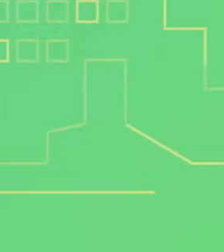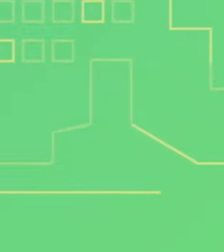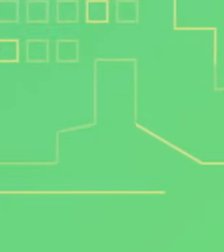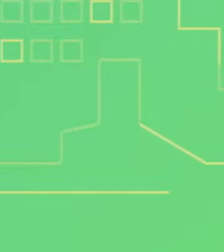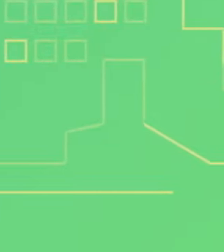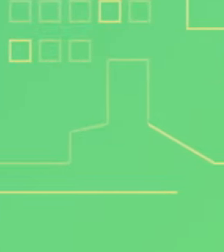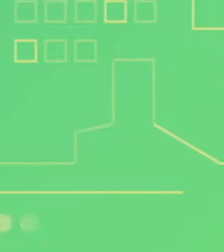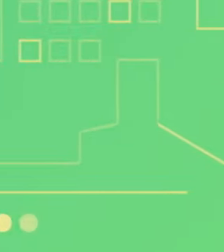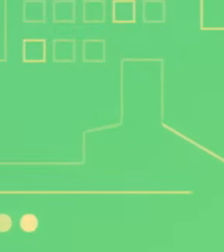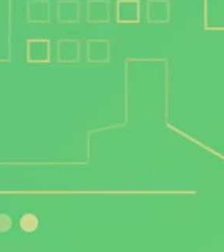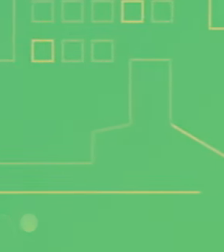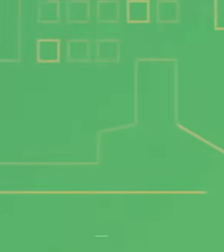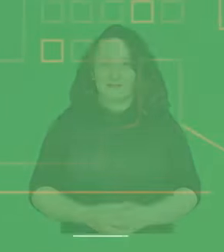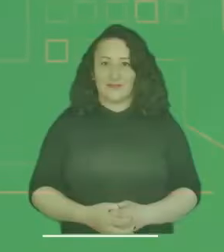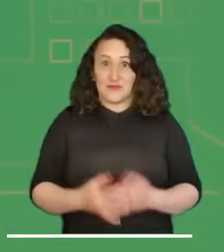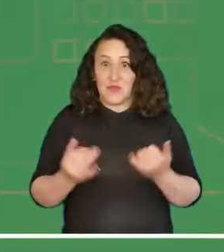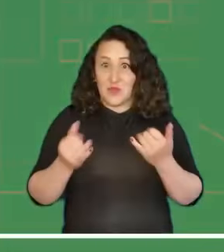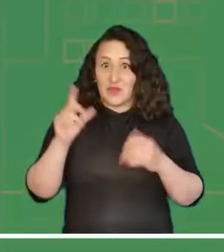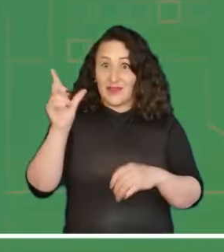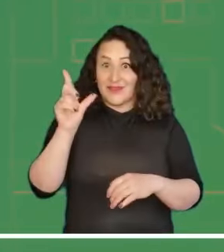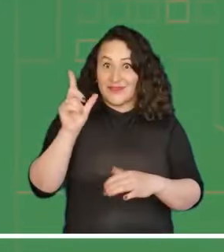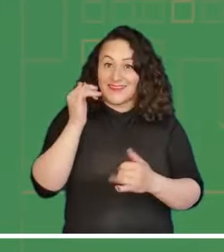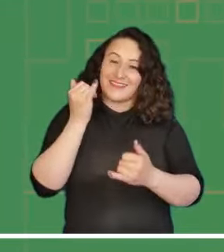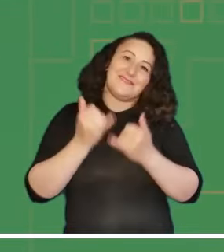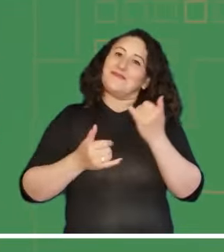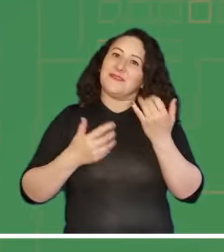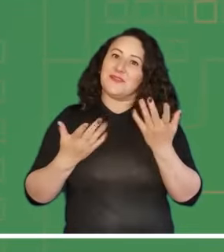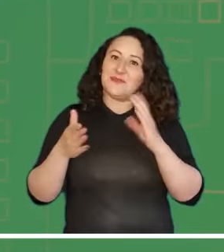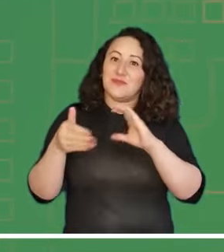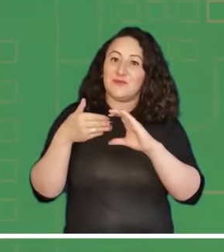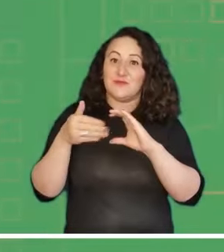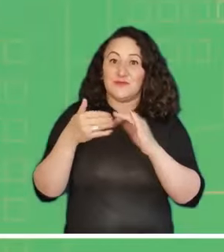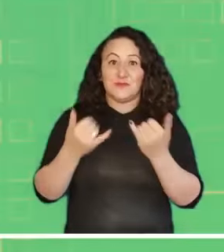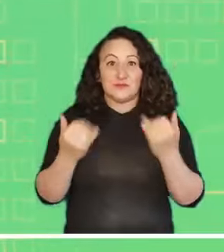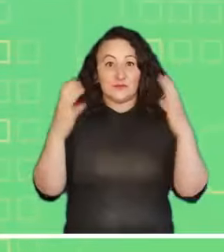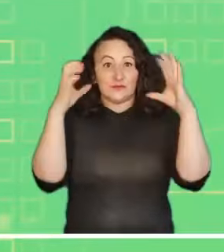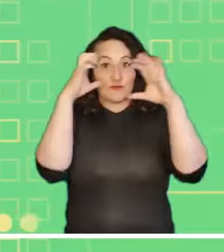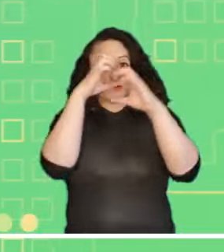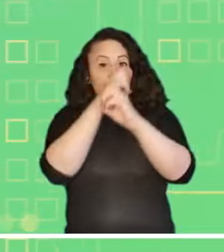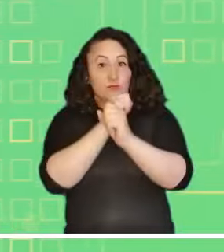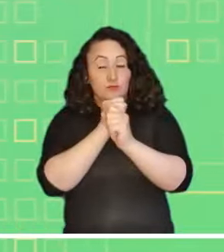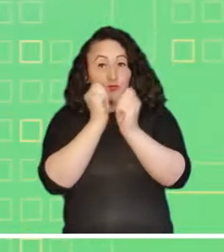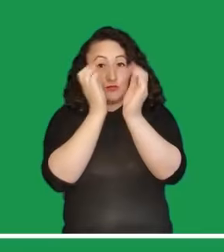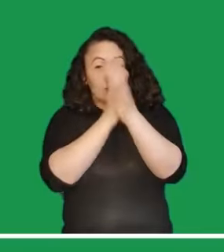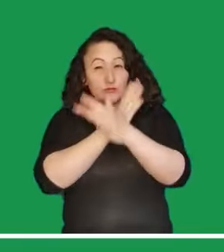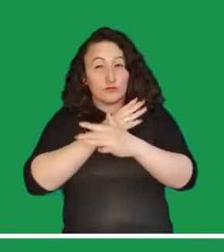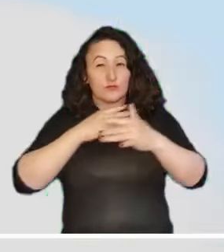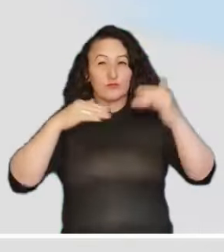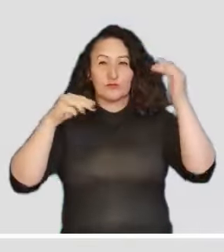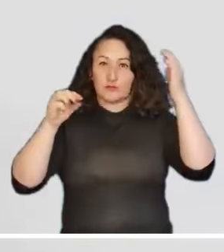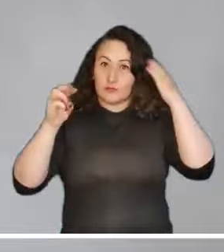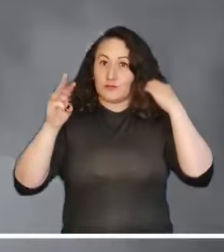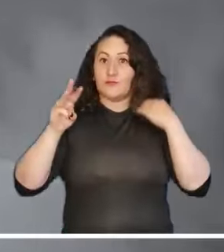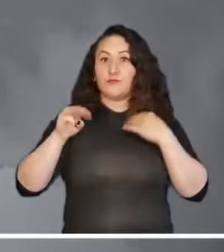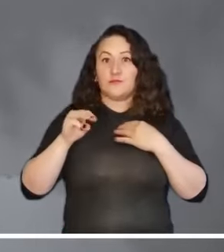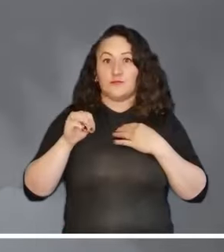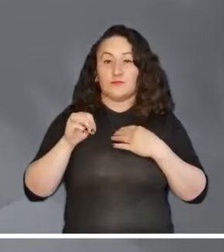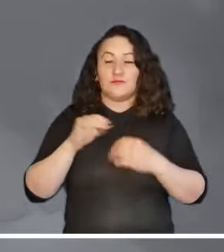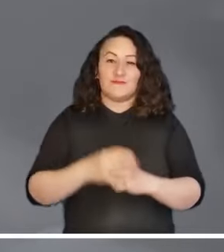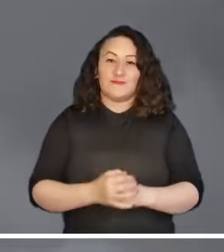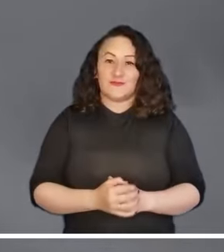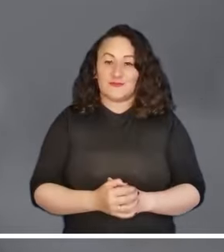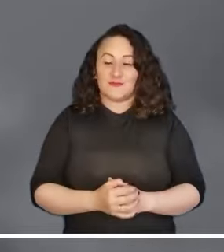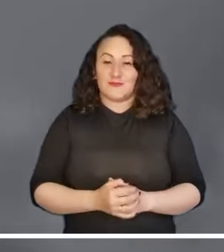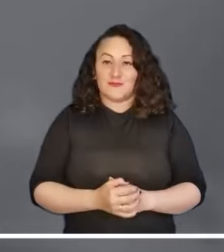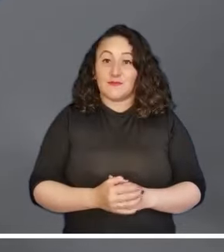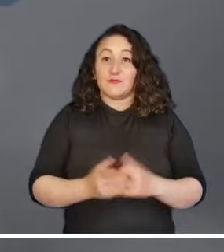Finalizamos este lunes con el pronóstico meteorológico para la noche de hoy y madrugada del martes. El incremento de la